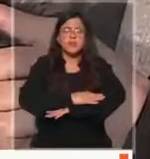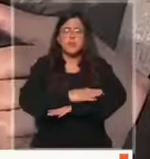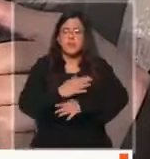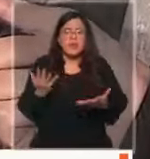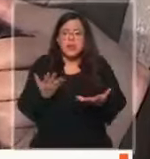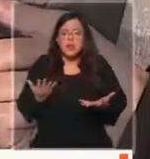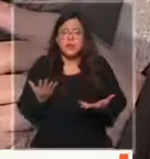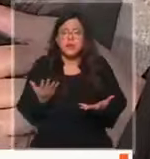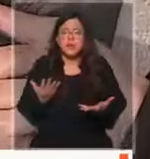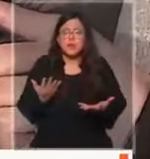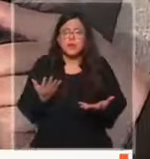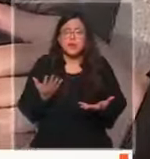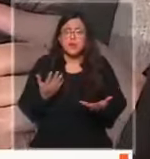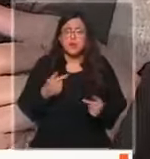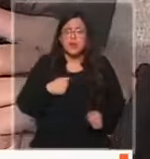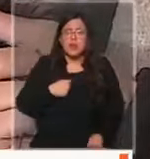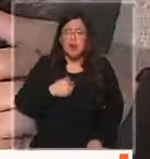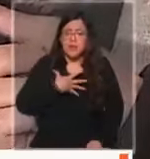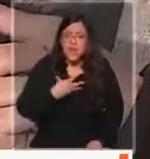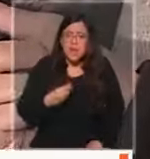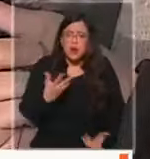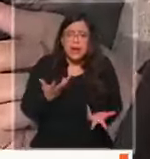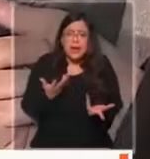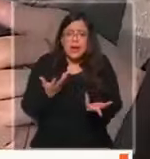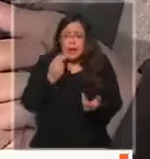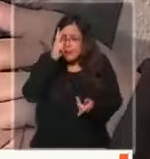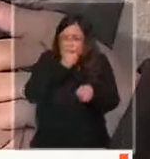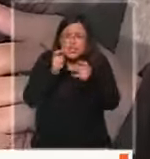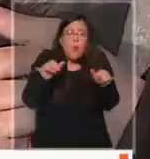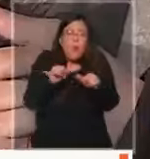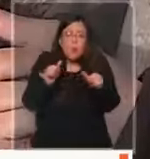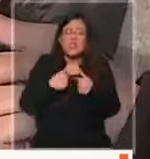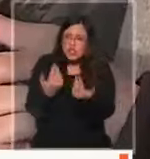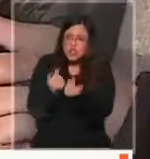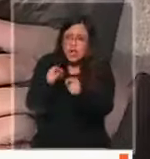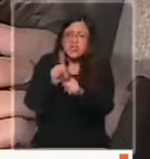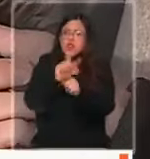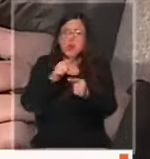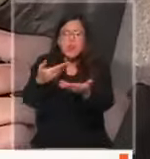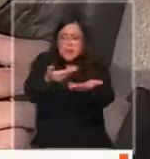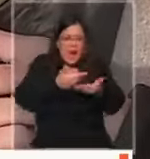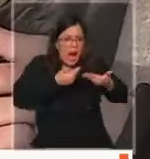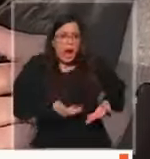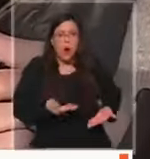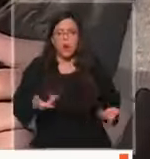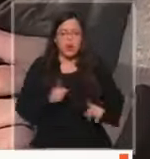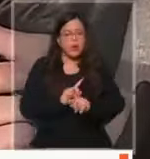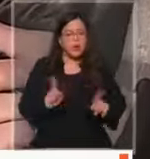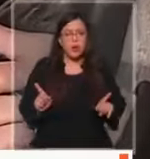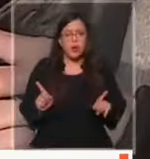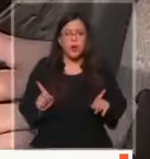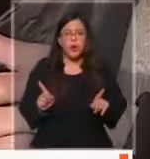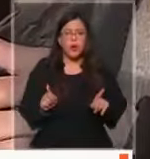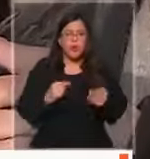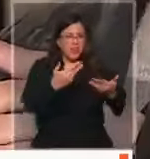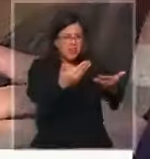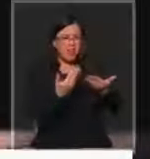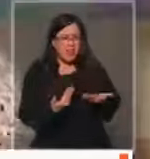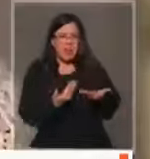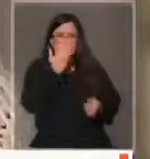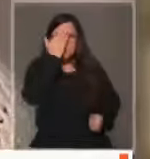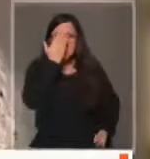al que era huevón. A ese niño yo necesito, no al que me están entregando. Me lo están entregando súper